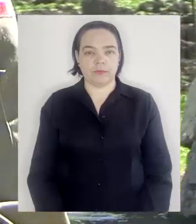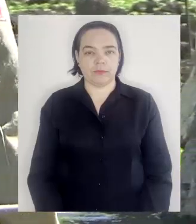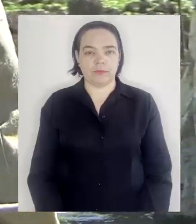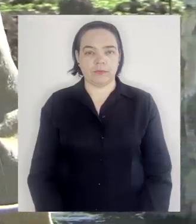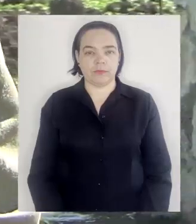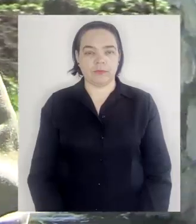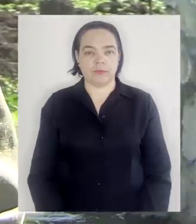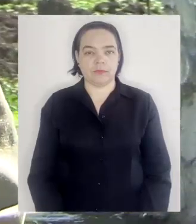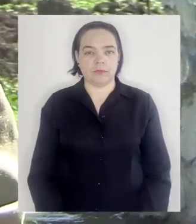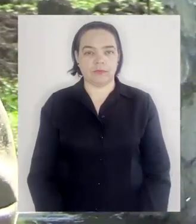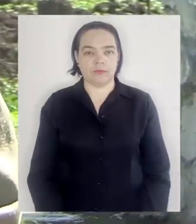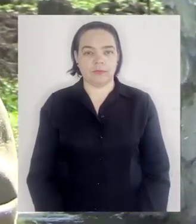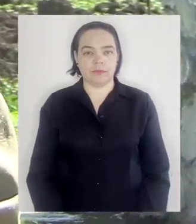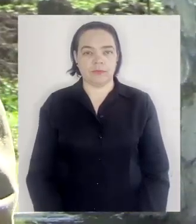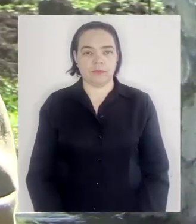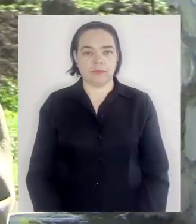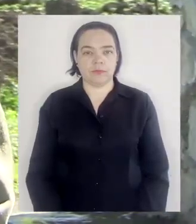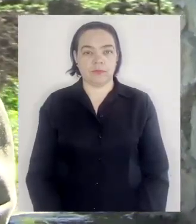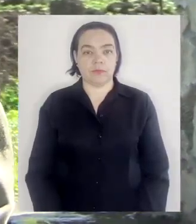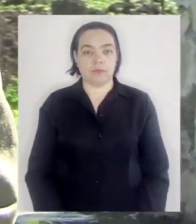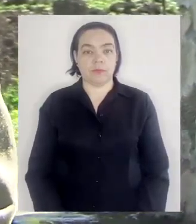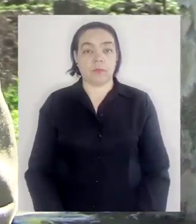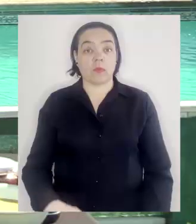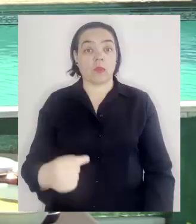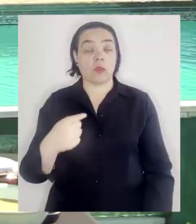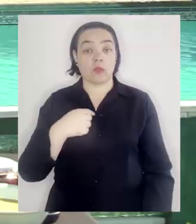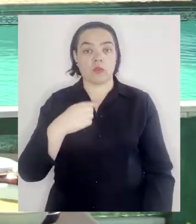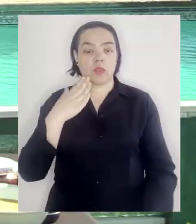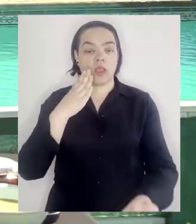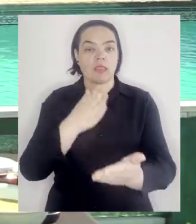está bien seguro que no queda nada